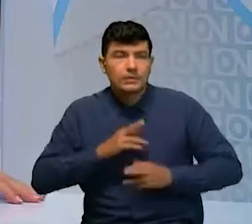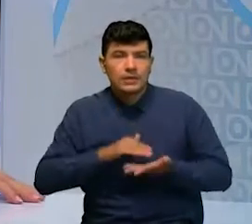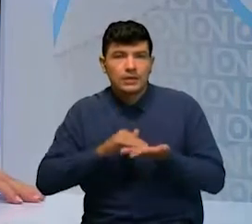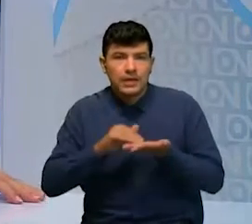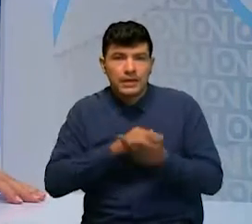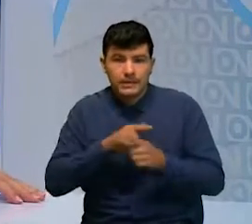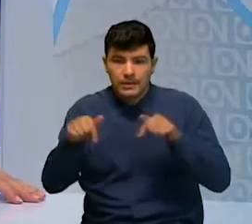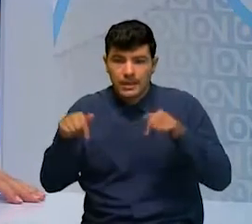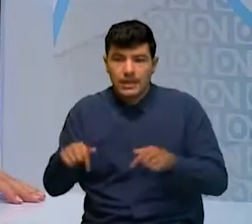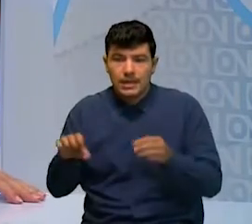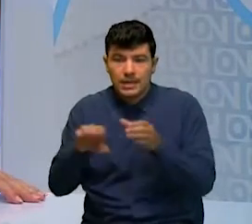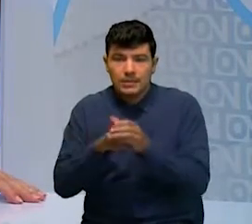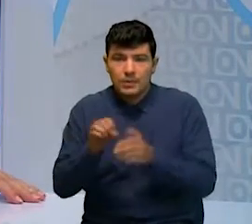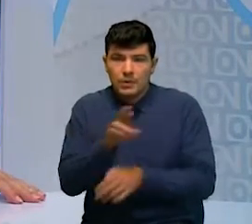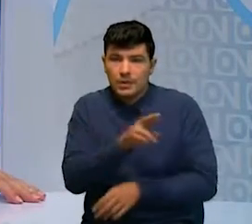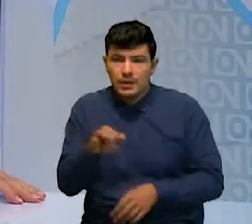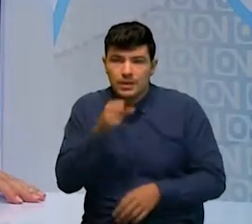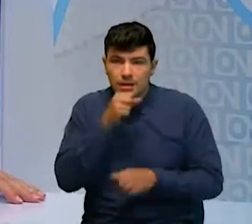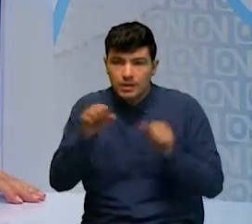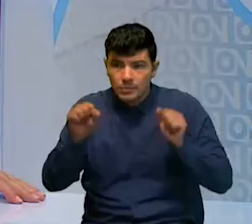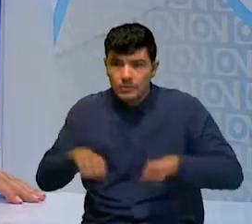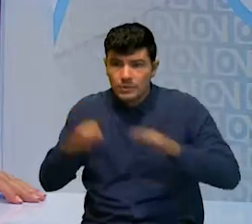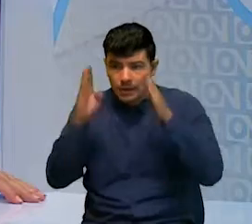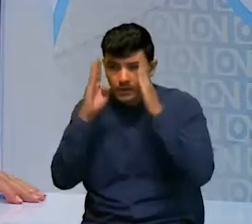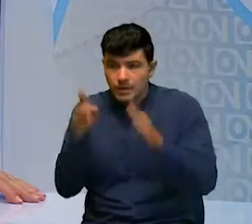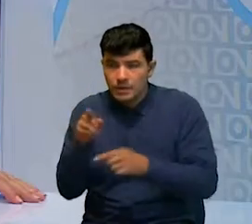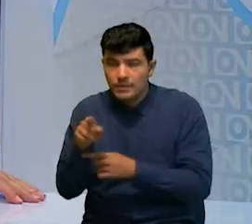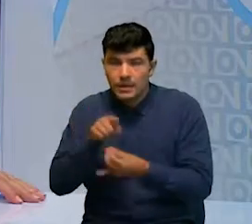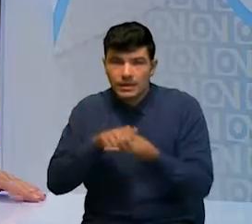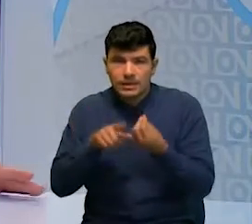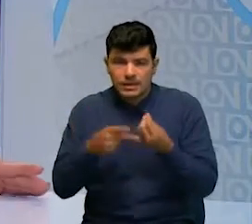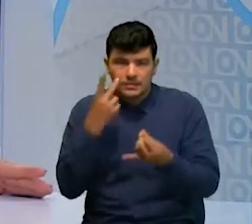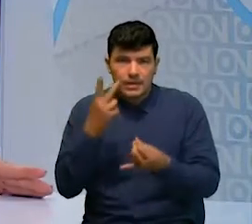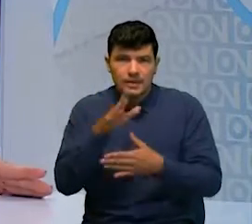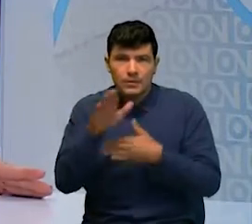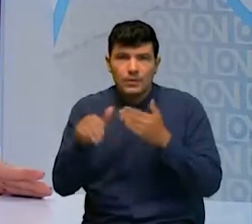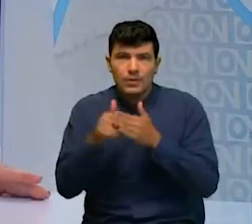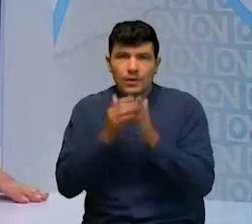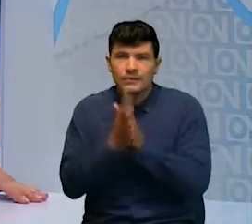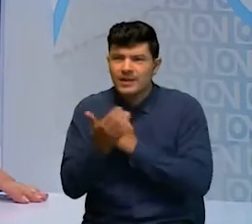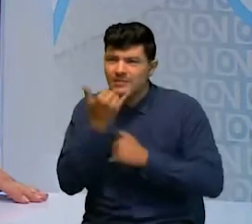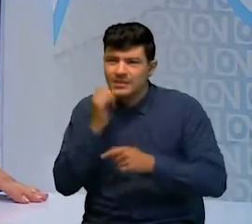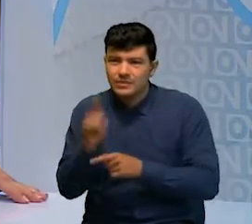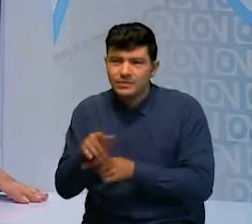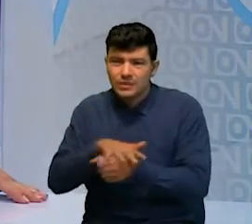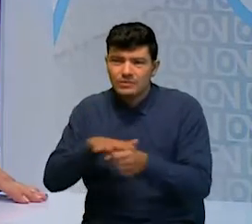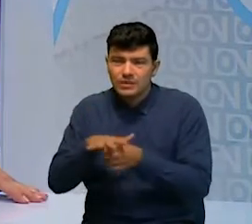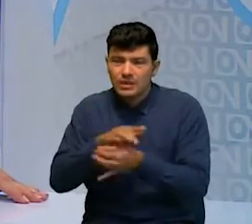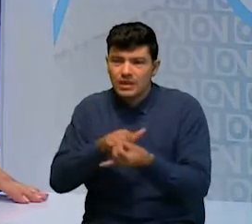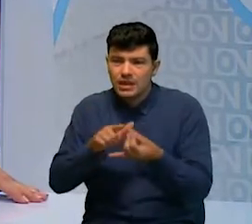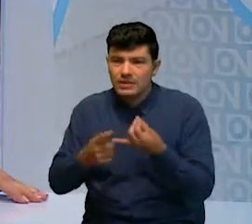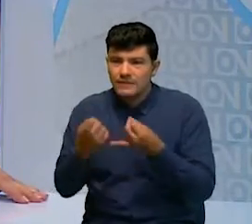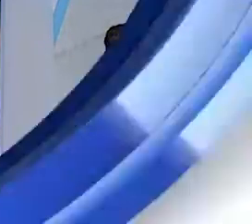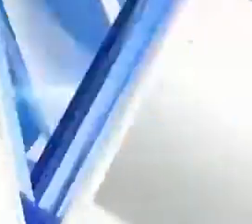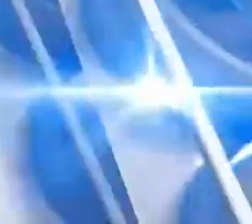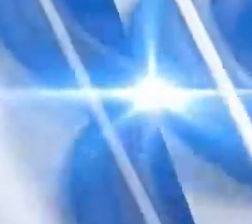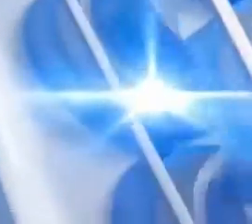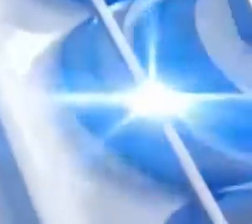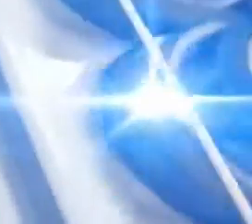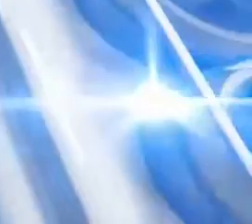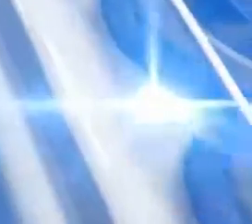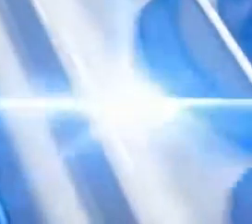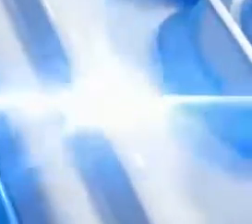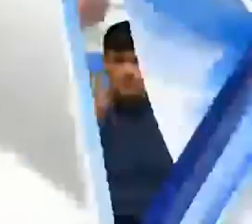arribó un equipo de oriente noticias para atender el caso sabe el castillo buenas tardes y en que terminó este posible caso de negligencia administrativo